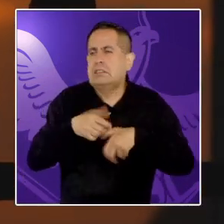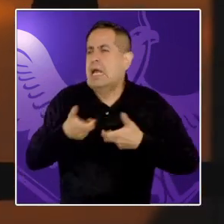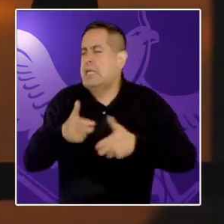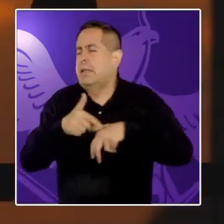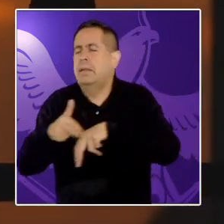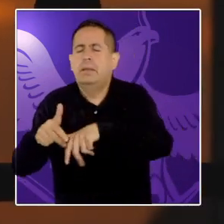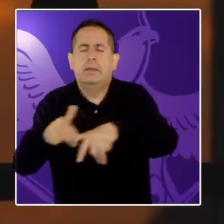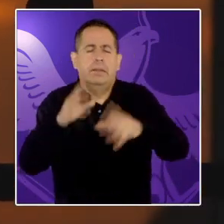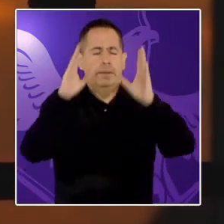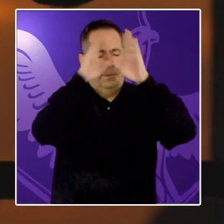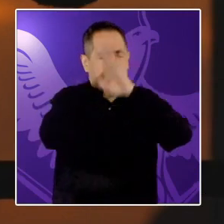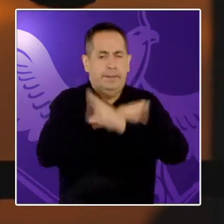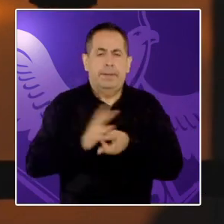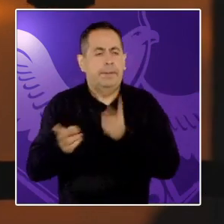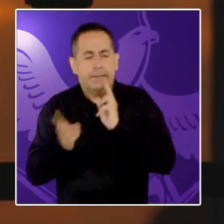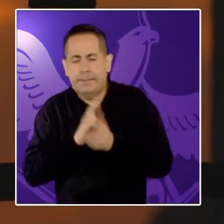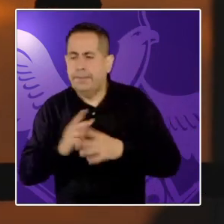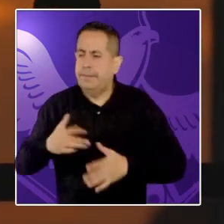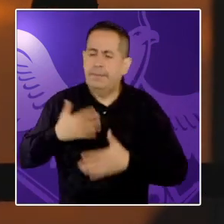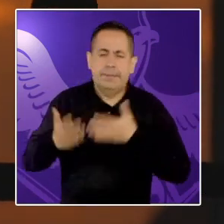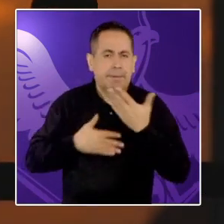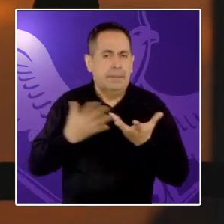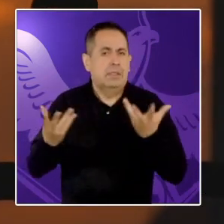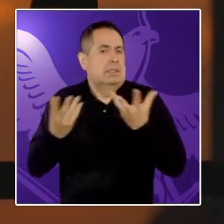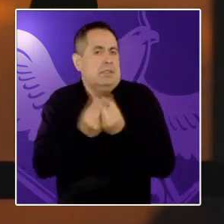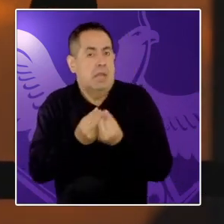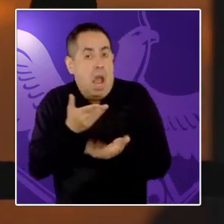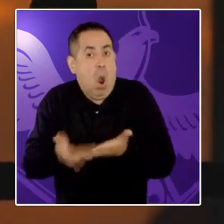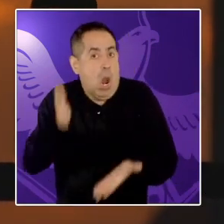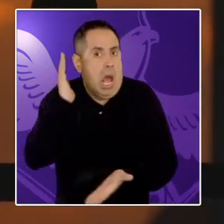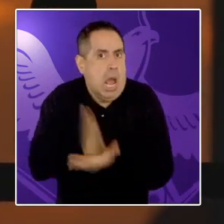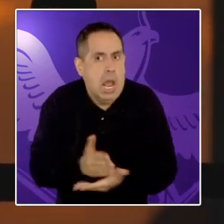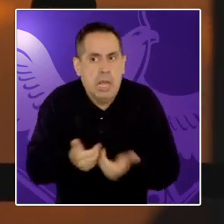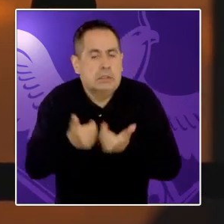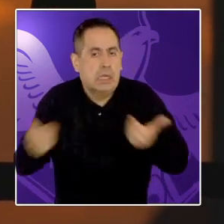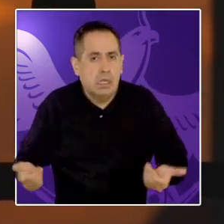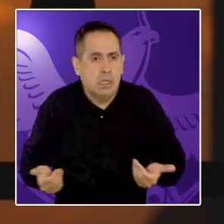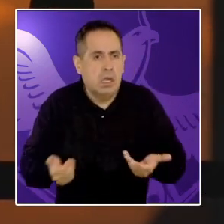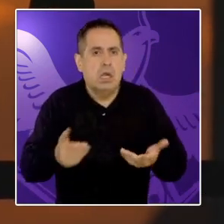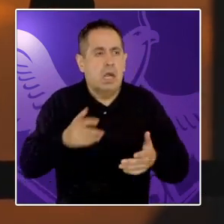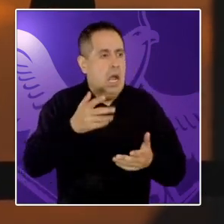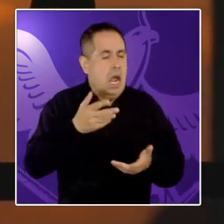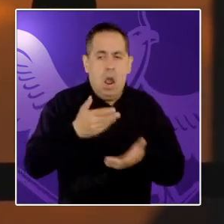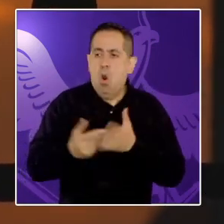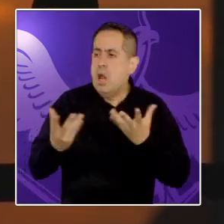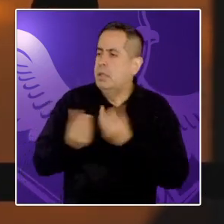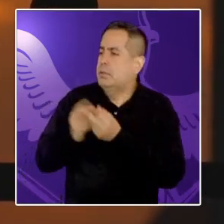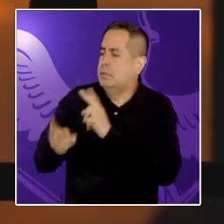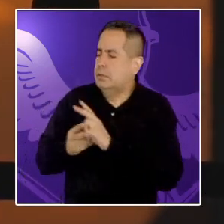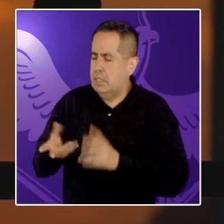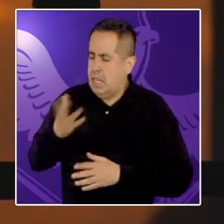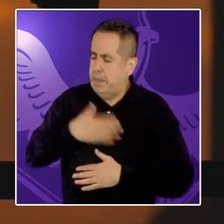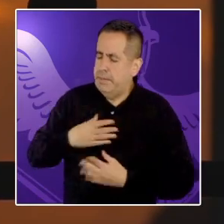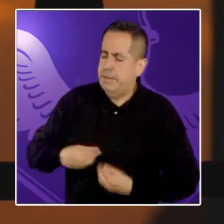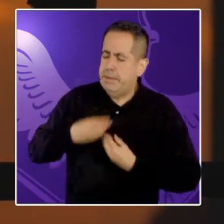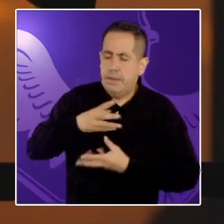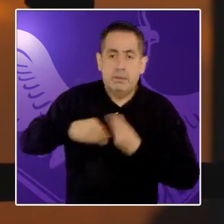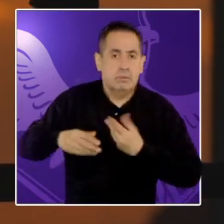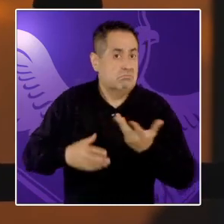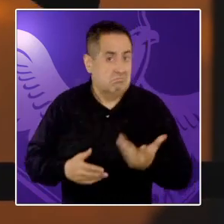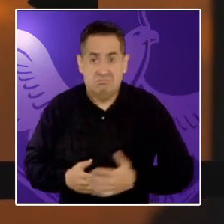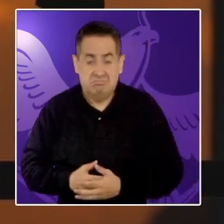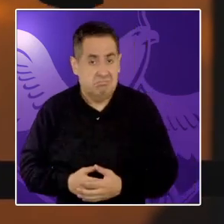calle y podíamos sentirnos libres 2 o 3 horas en actividades que nos podían compartir, disfrutar y al mismo tiempo teníamos la experiencia